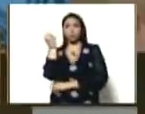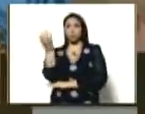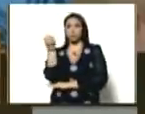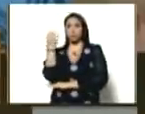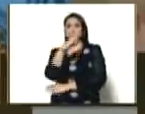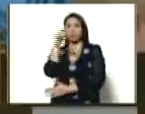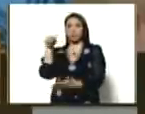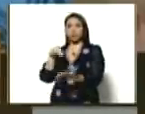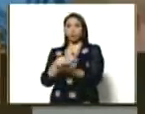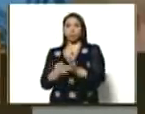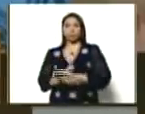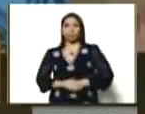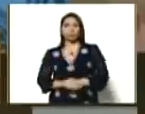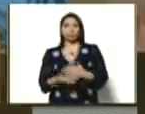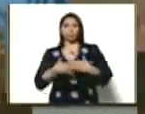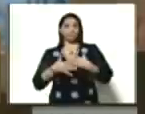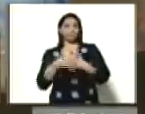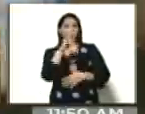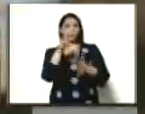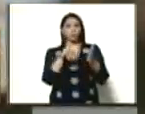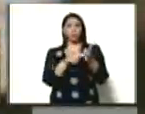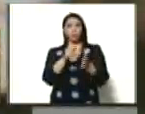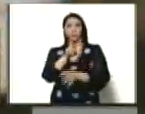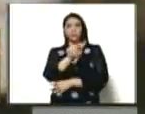Nacional para el periodo